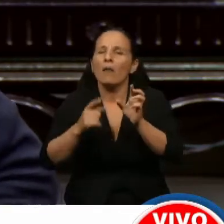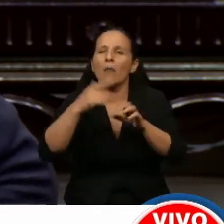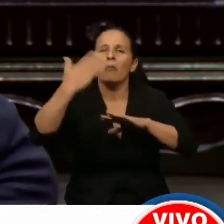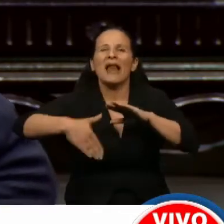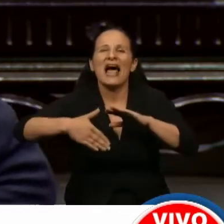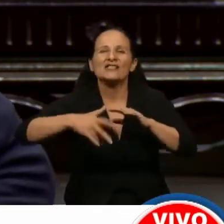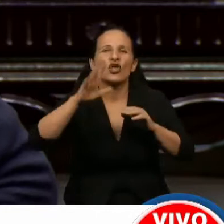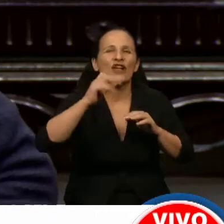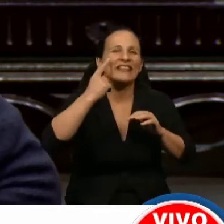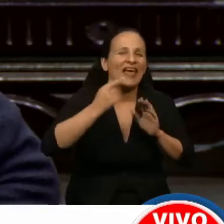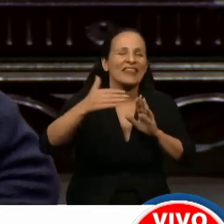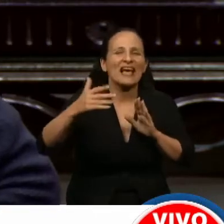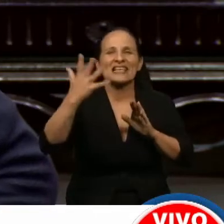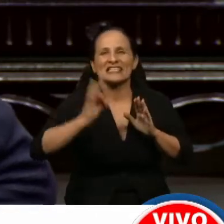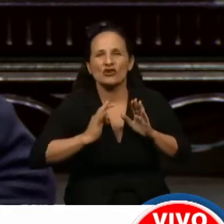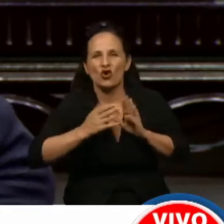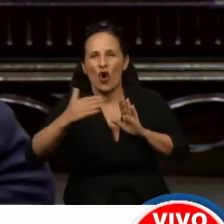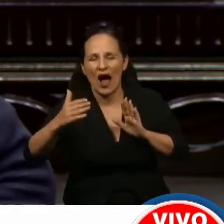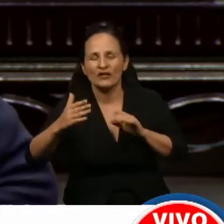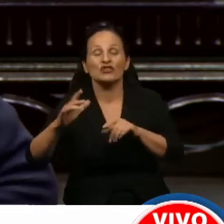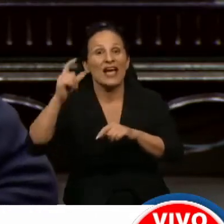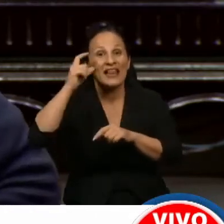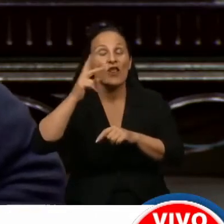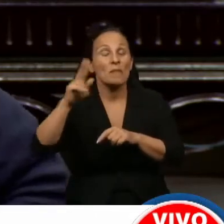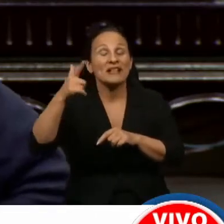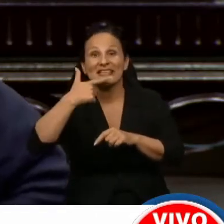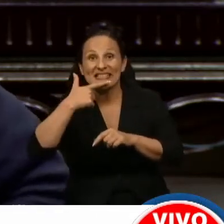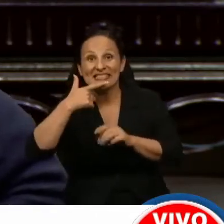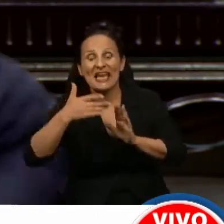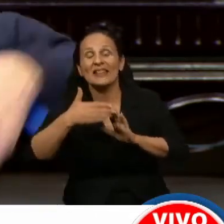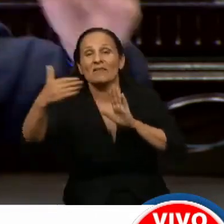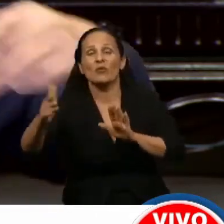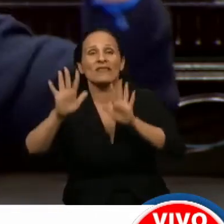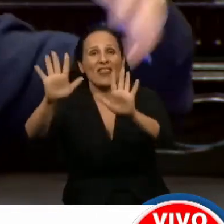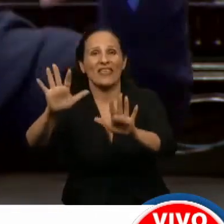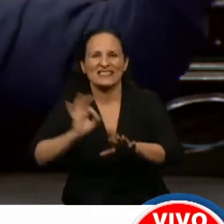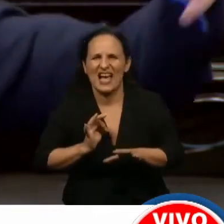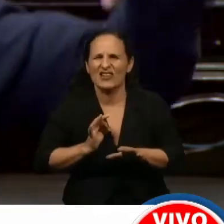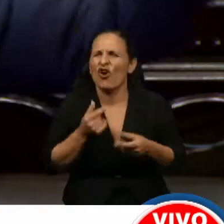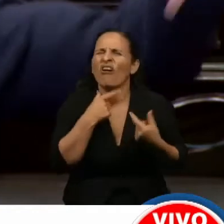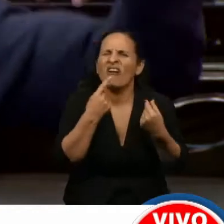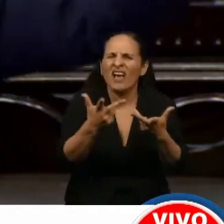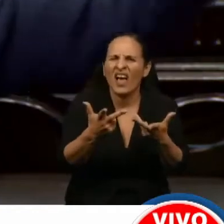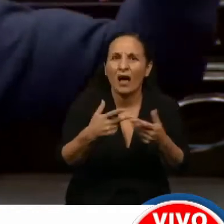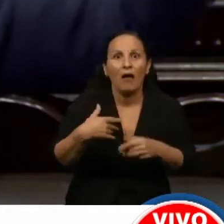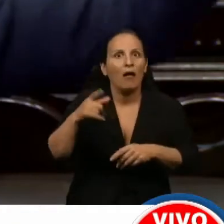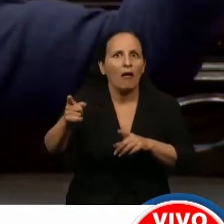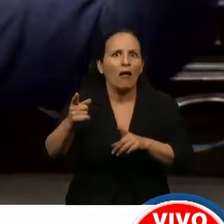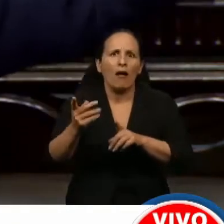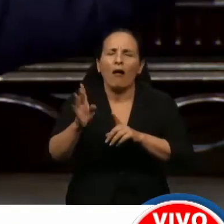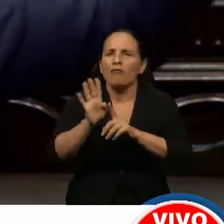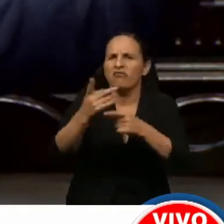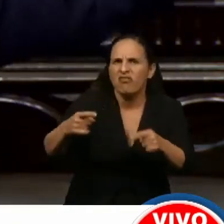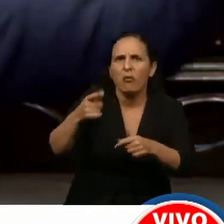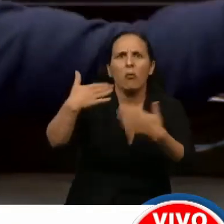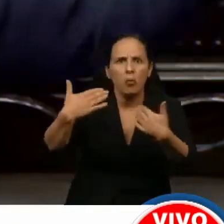2016 de 30 días a 5 años y luego en enero de 2017 lo extienden a 10 años. ¿Qué quiere decir esto? Que las grandes cerealeras podían liquidar